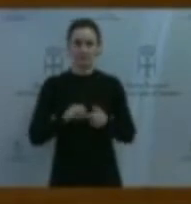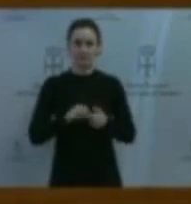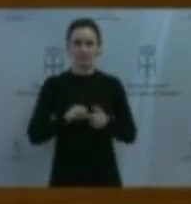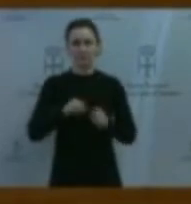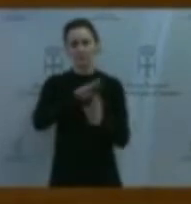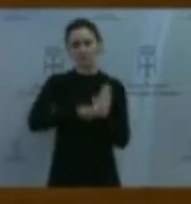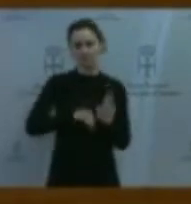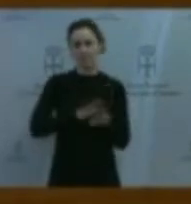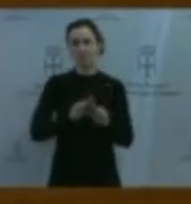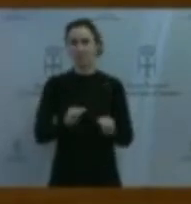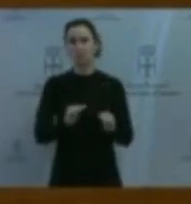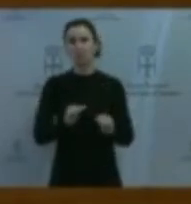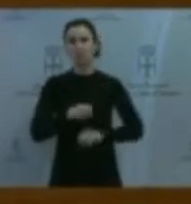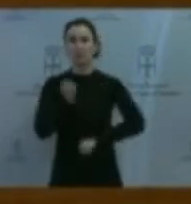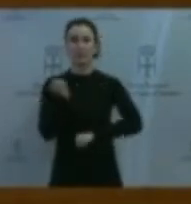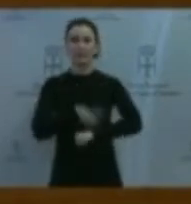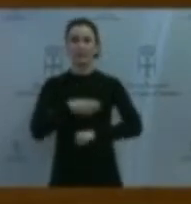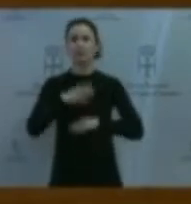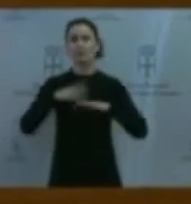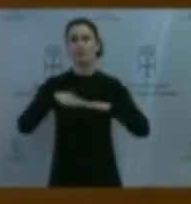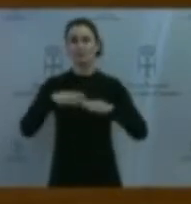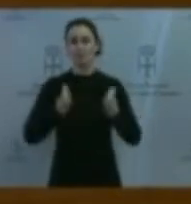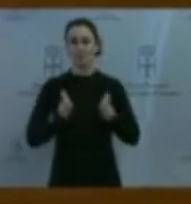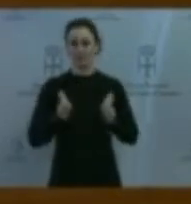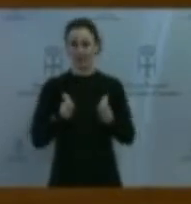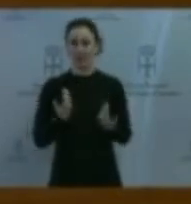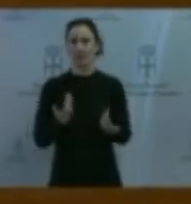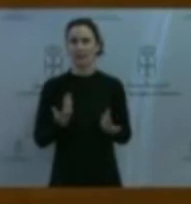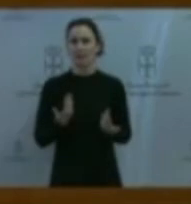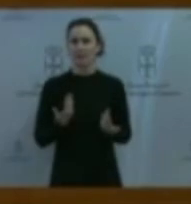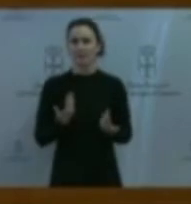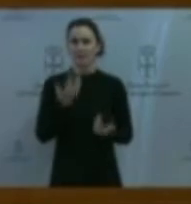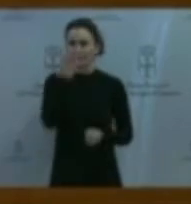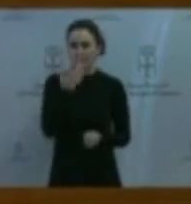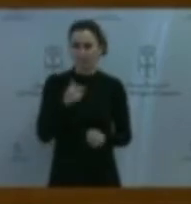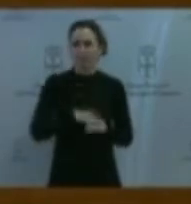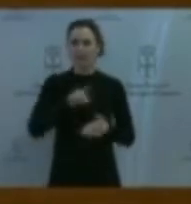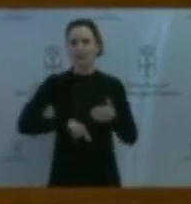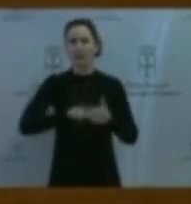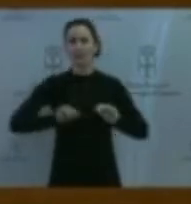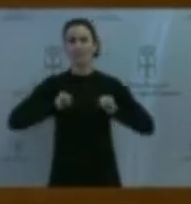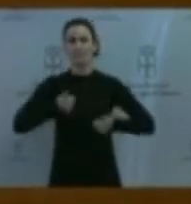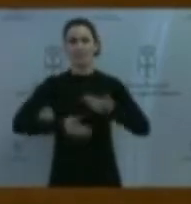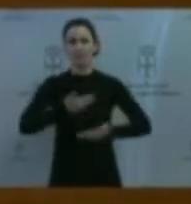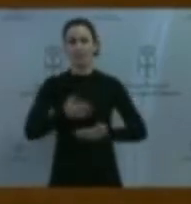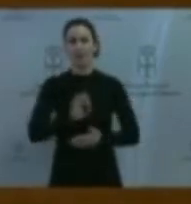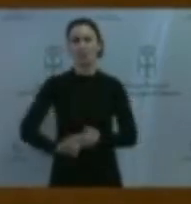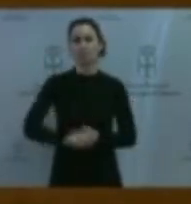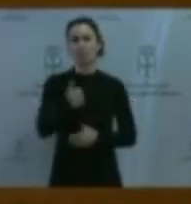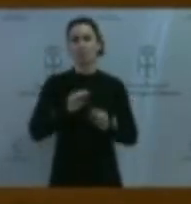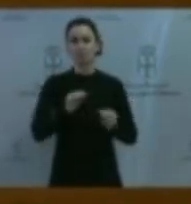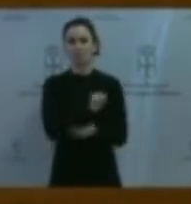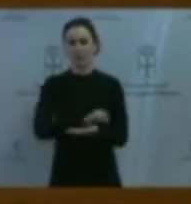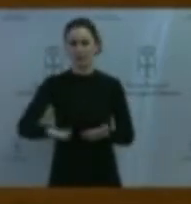Nos gusta cuando la ley de alquileres catalana se pone en marcha o se aprueba una ley de dentista gratuito para los menores de edad. Nos gusta cuando vemos